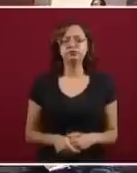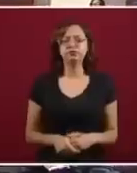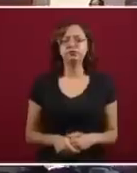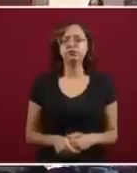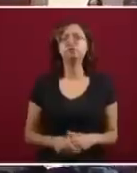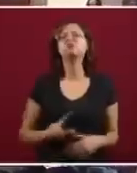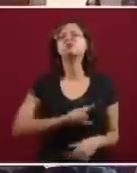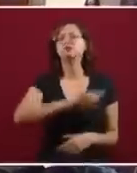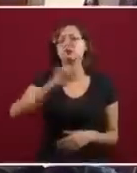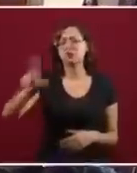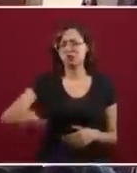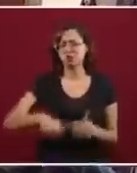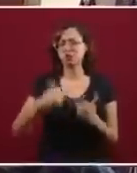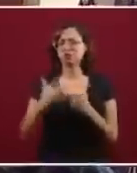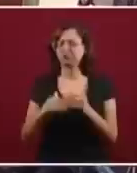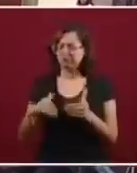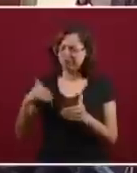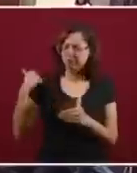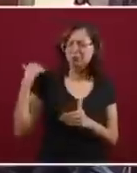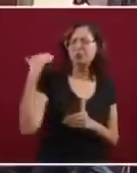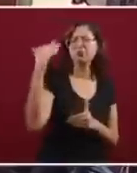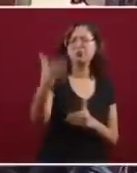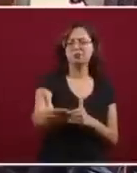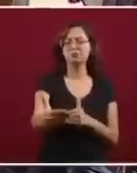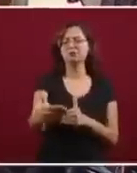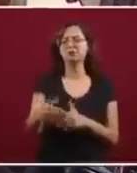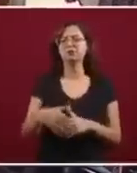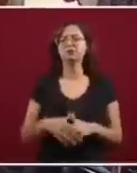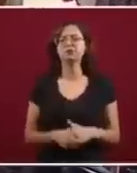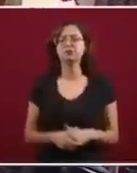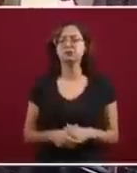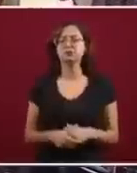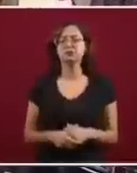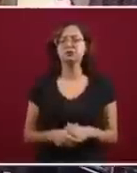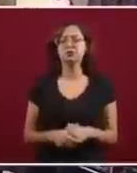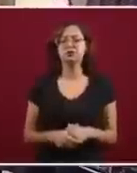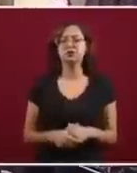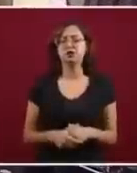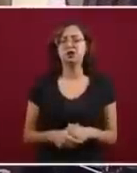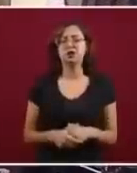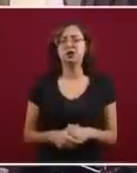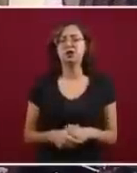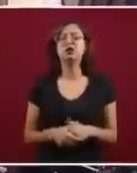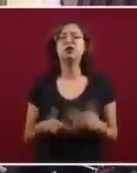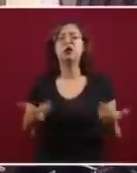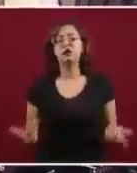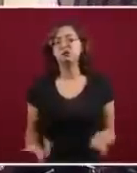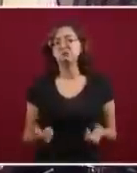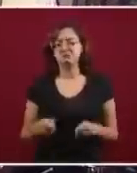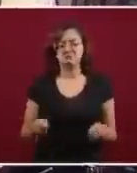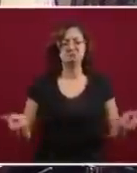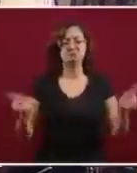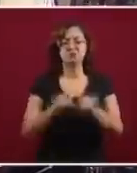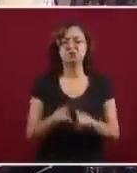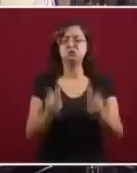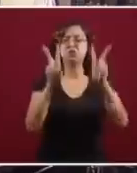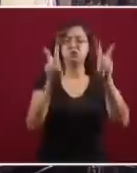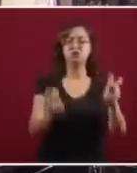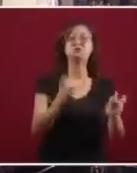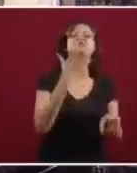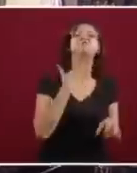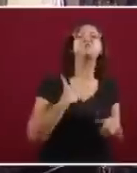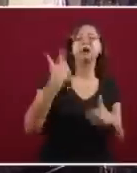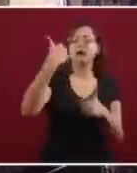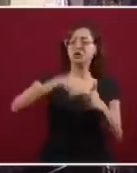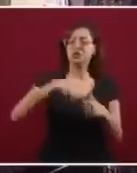más adelante así como tenemos el quién es quién en los precios de los combustibles vamos a